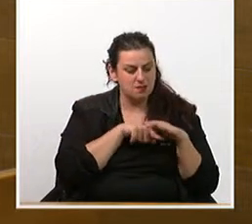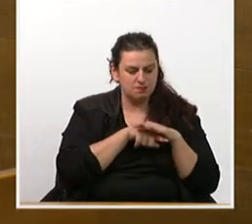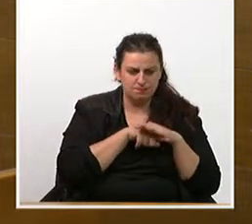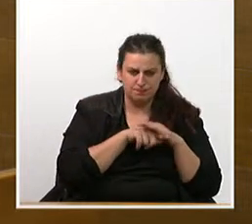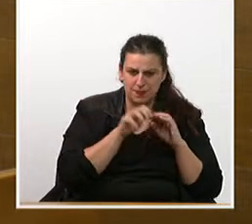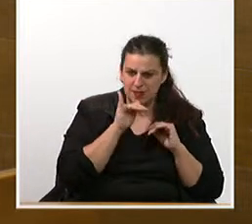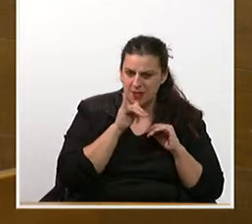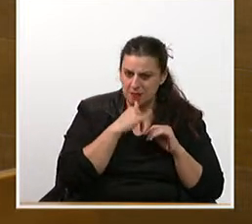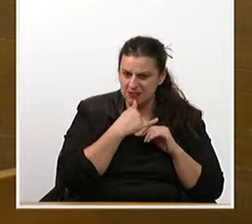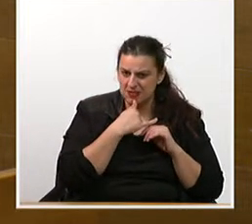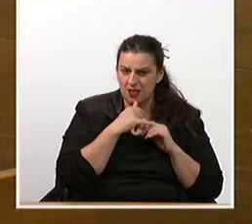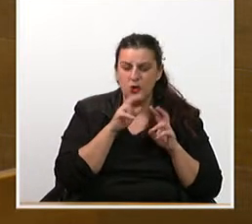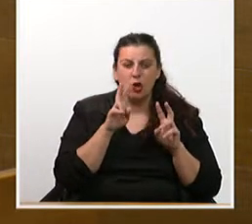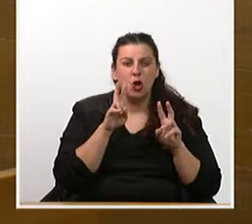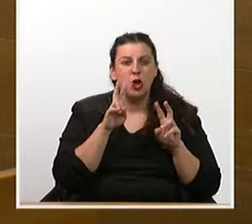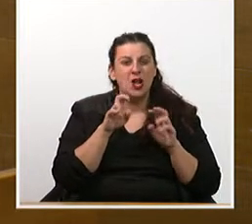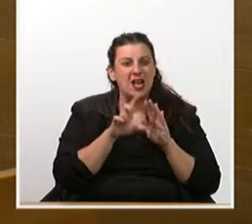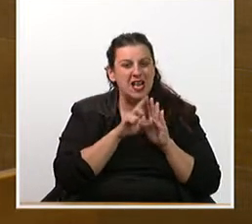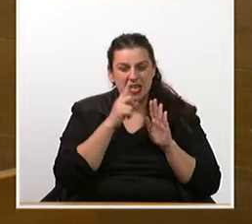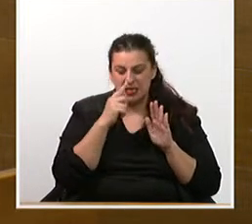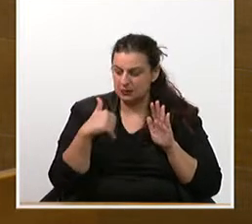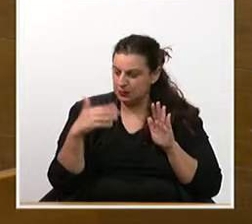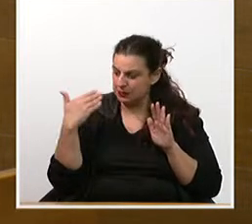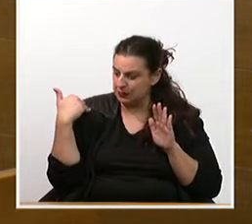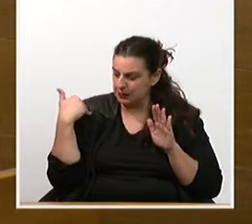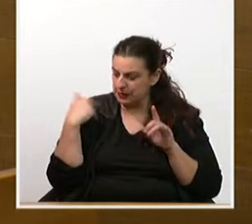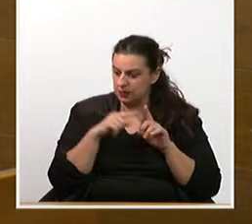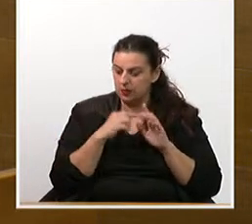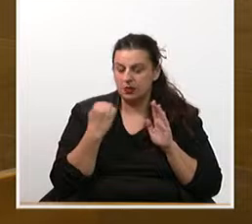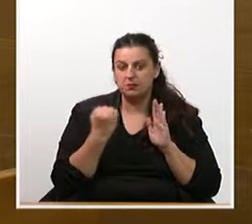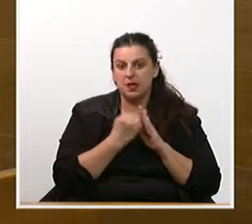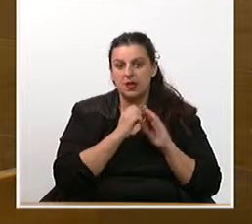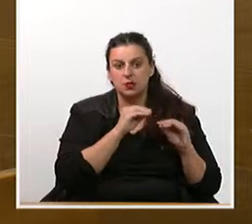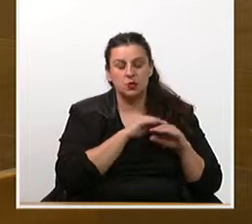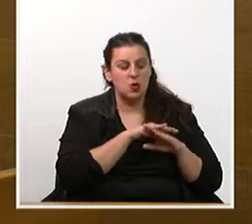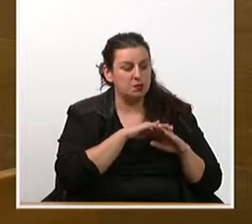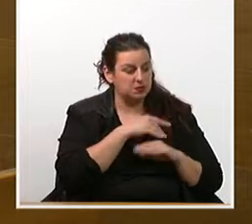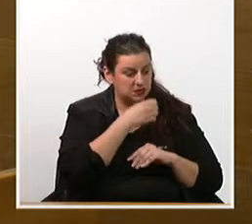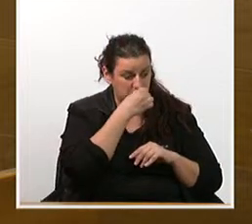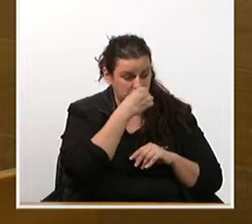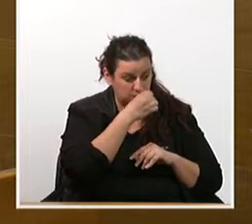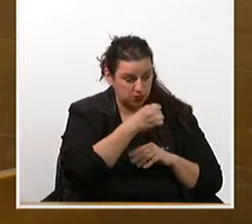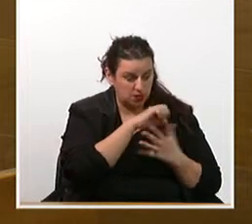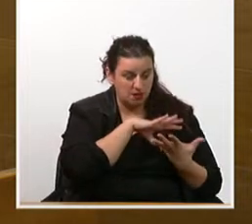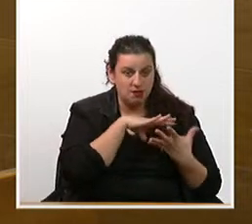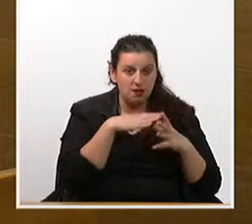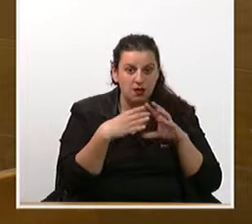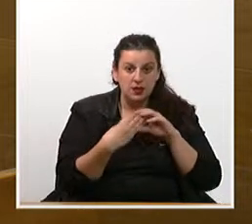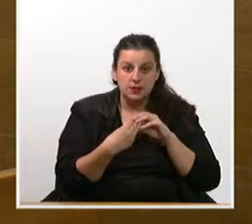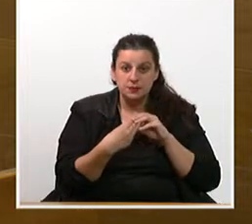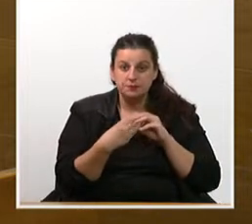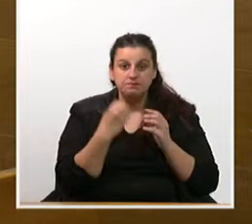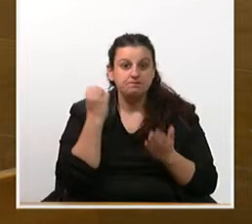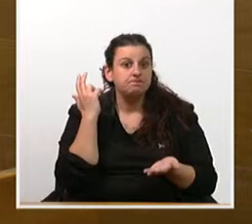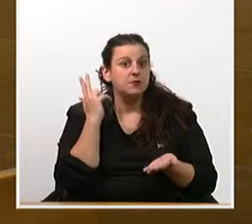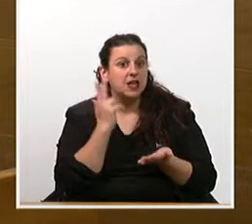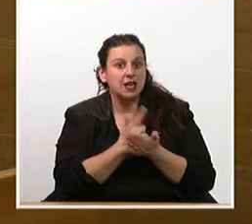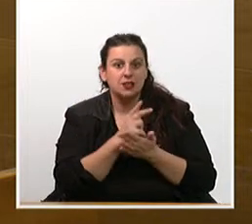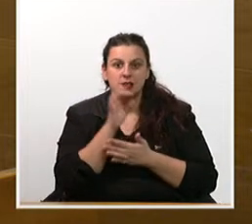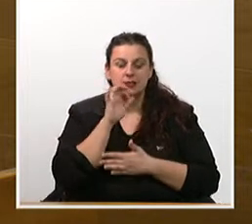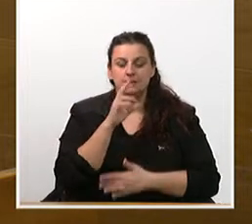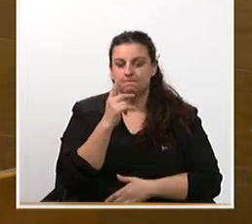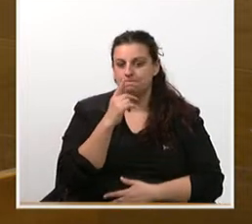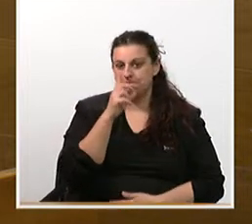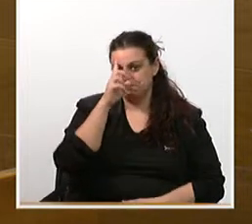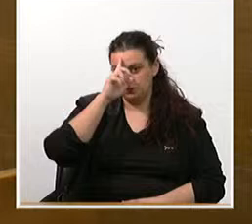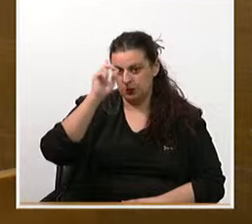obsoleto han sido La Marca Registrada de una administración socialista que no supo adaptarse a los desafíos del siglo XXI